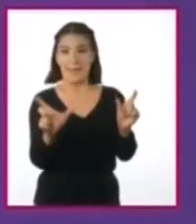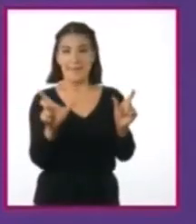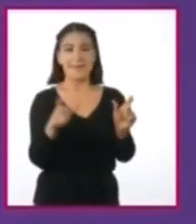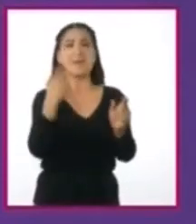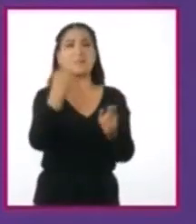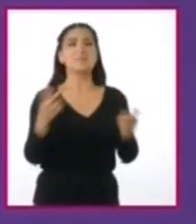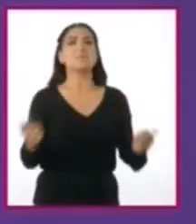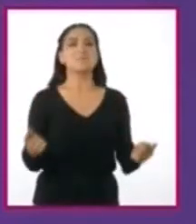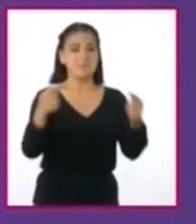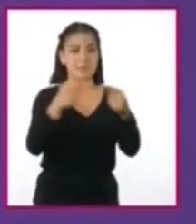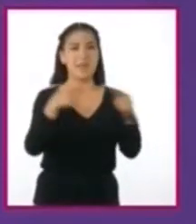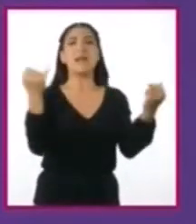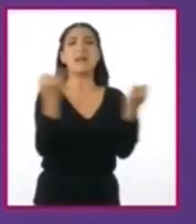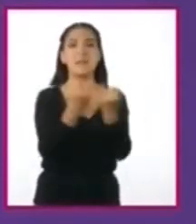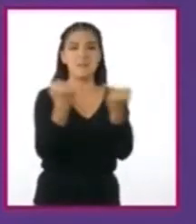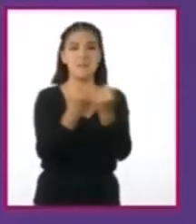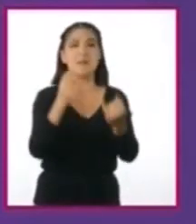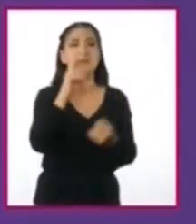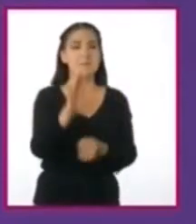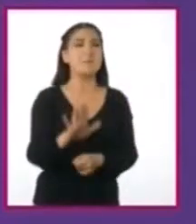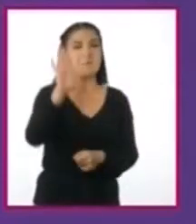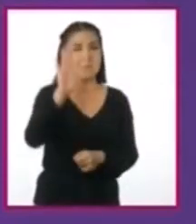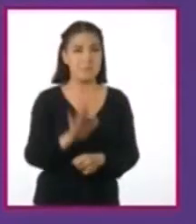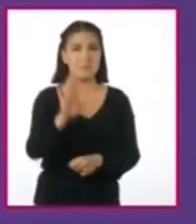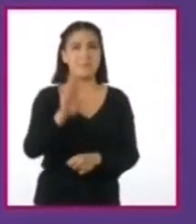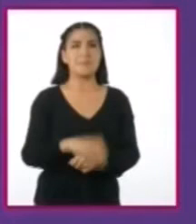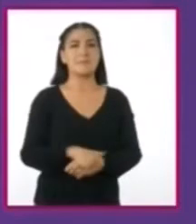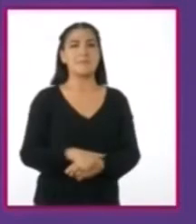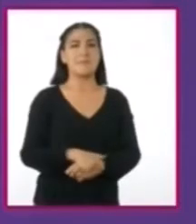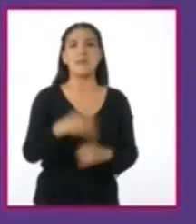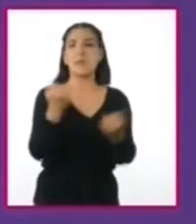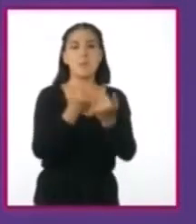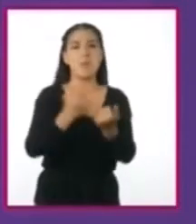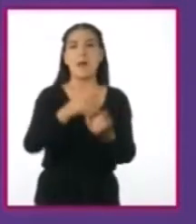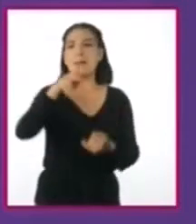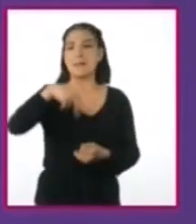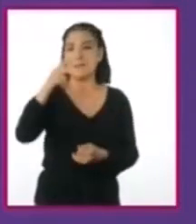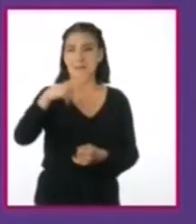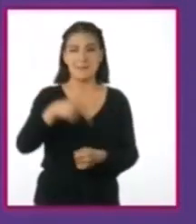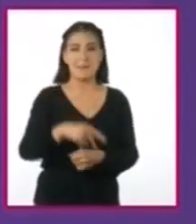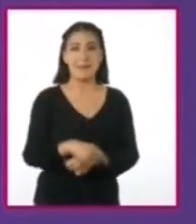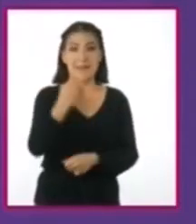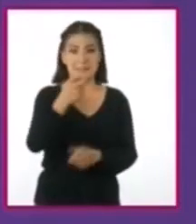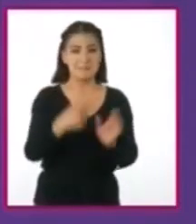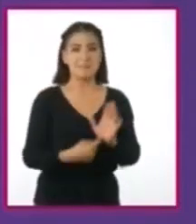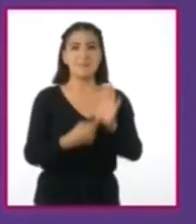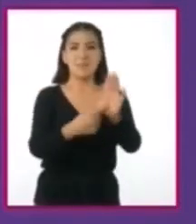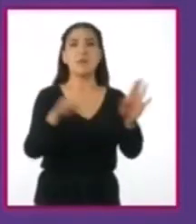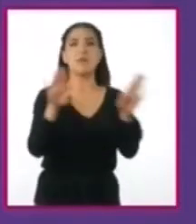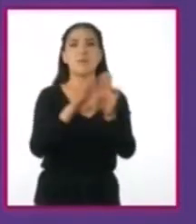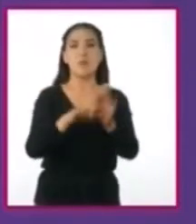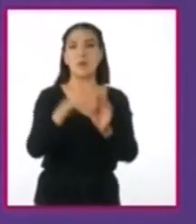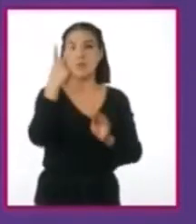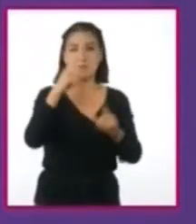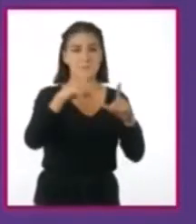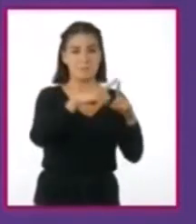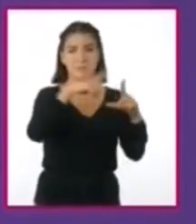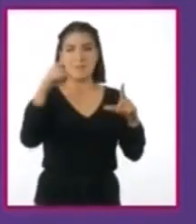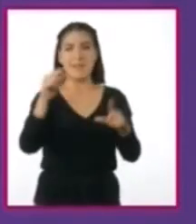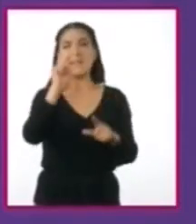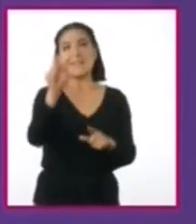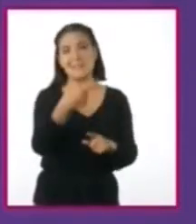Esta relación es de proporcionalidad y es igual a K. Así se demuestra que los dos triángulos son